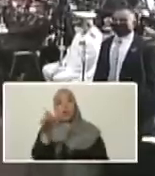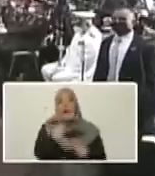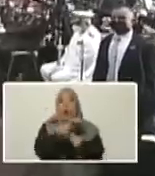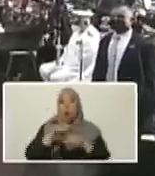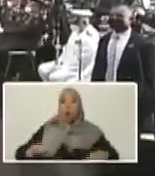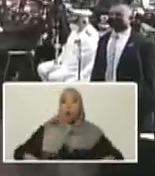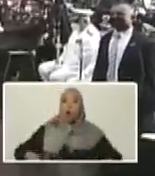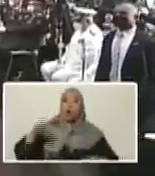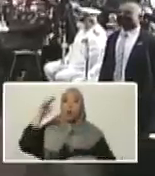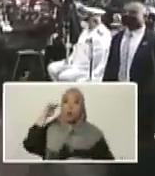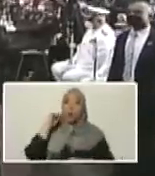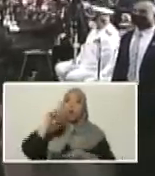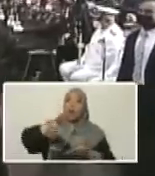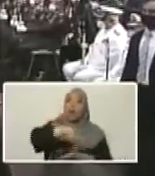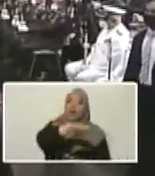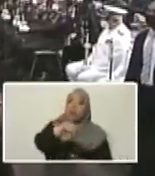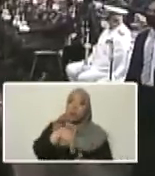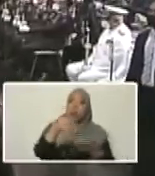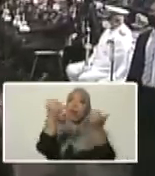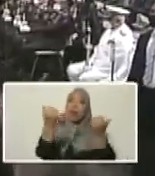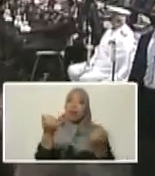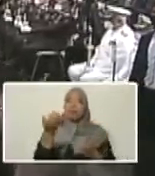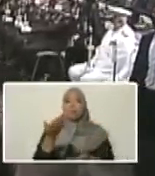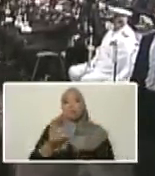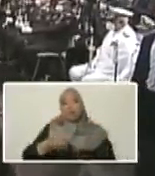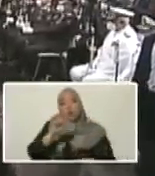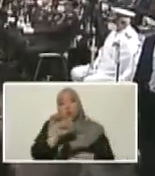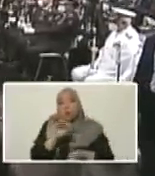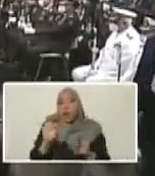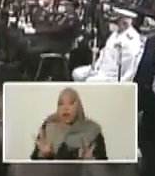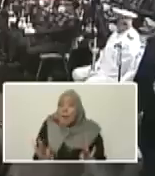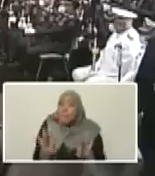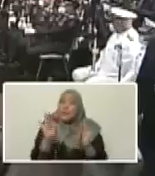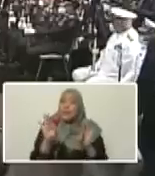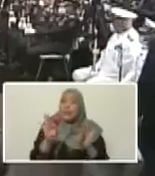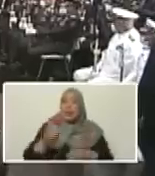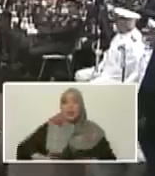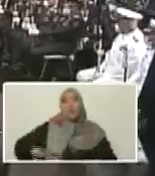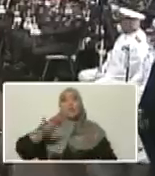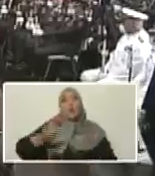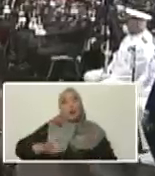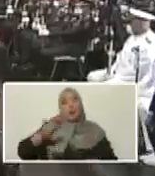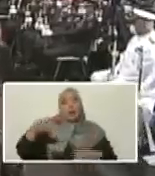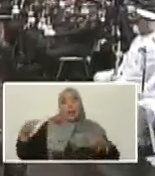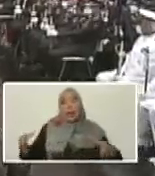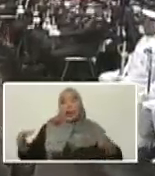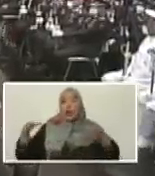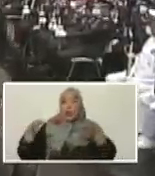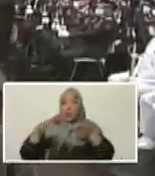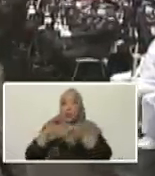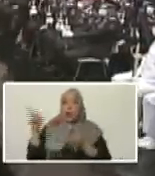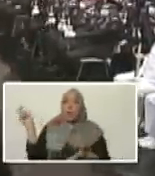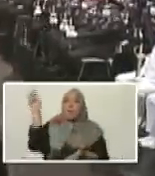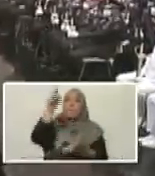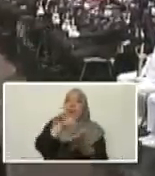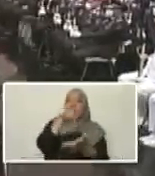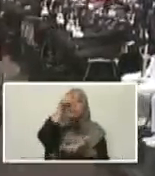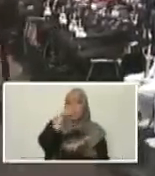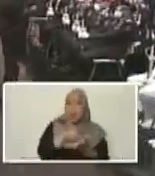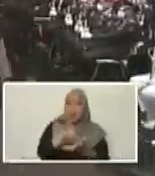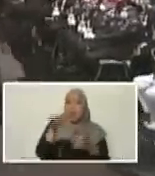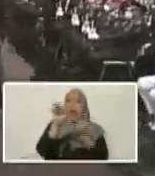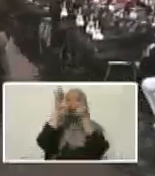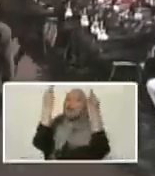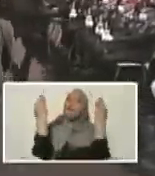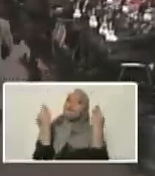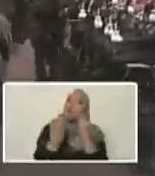Nacional Bolivariana. Este es un momento especial para cada uno de los hombres y mujeres del cuerpo castrense presentes acá y para sus